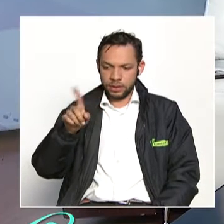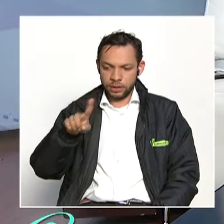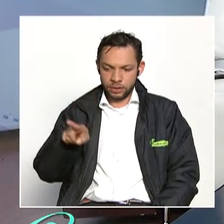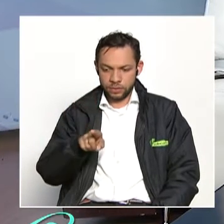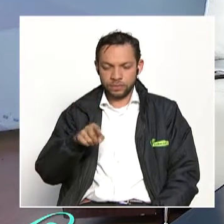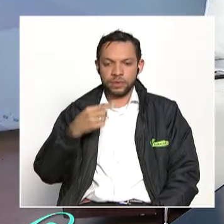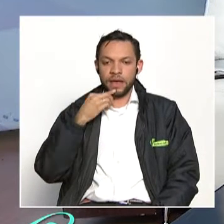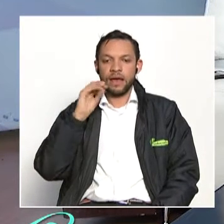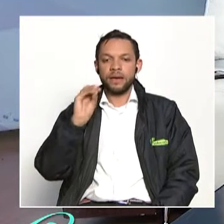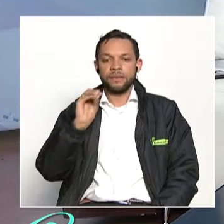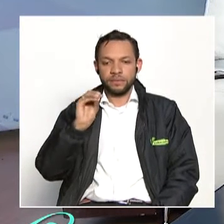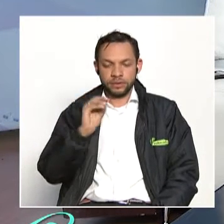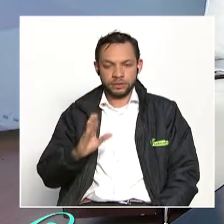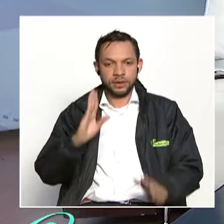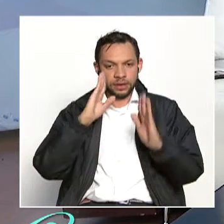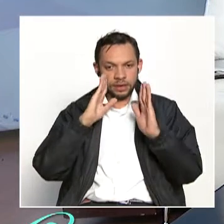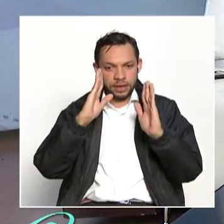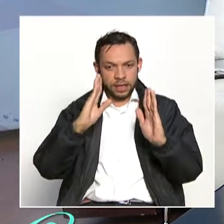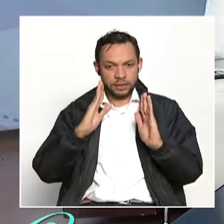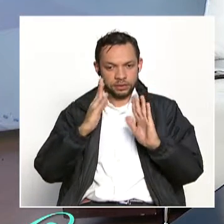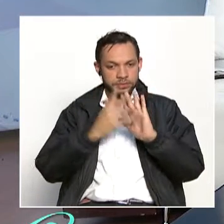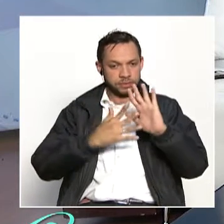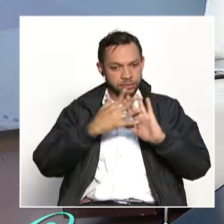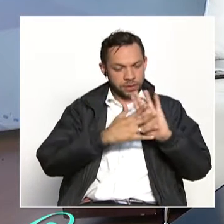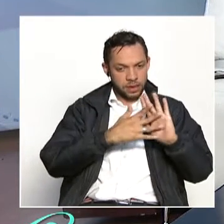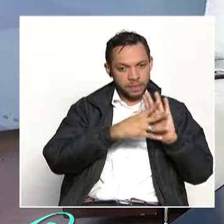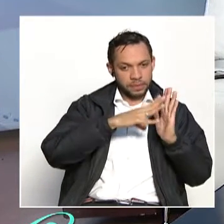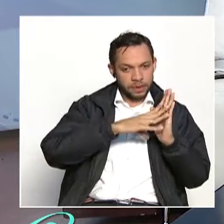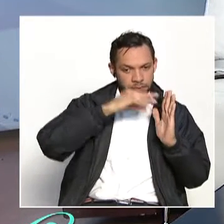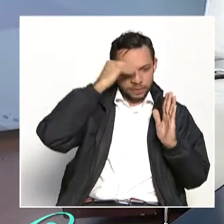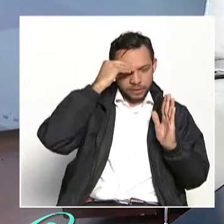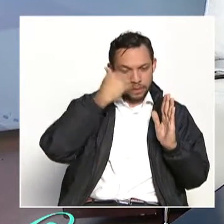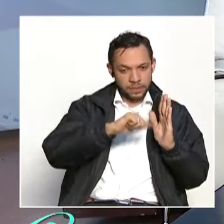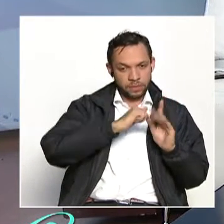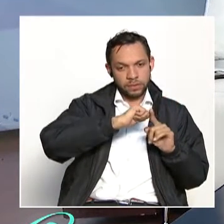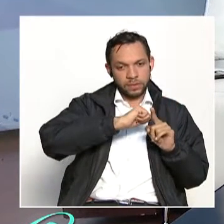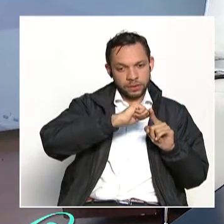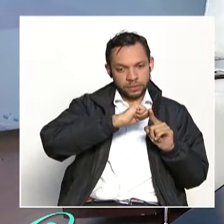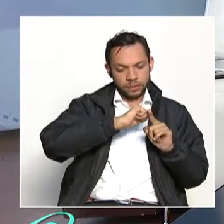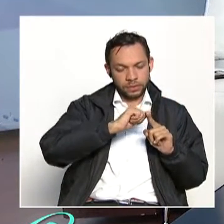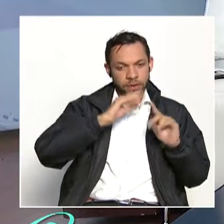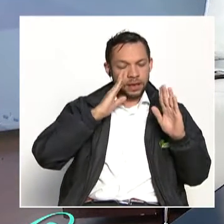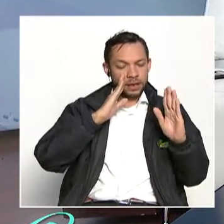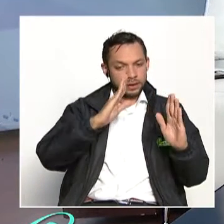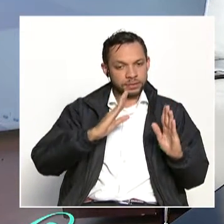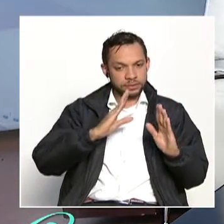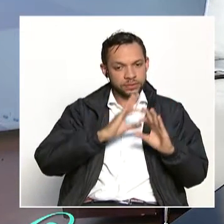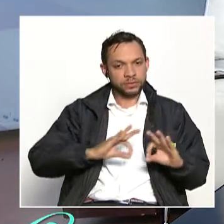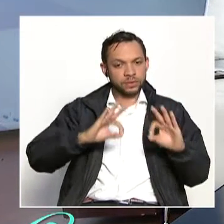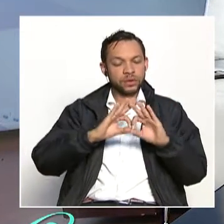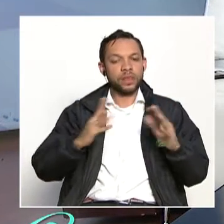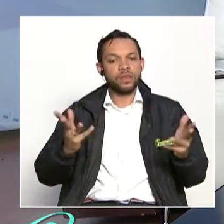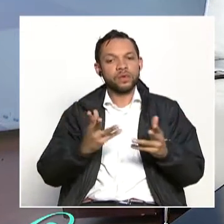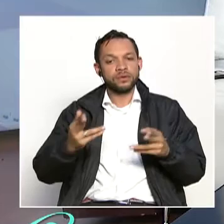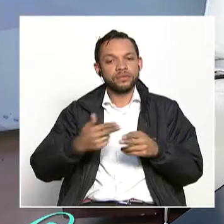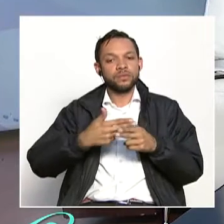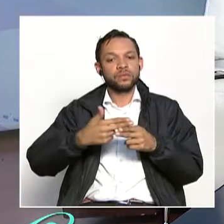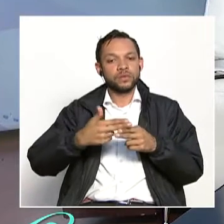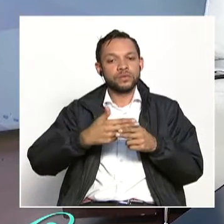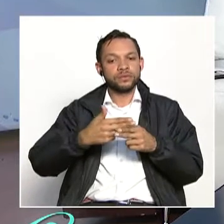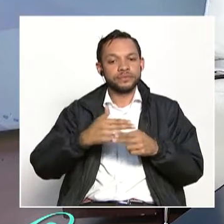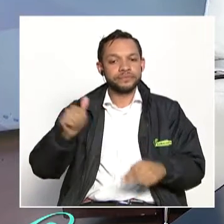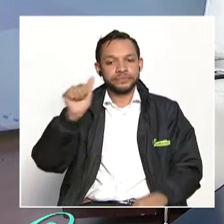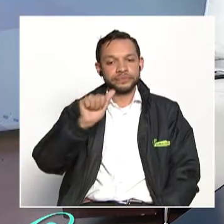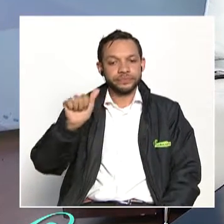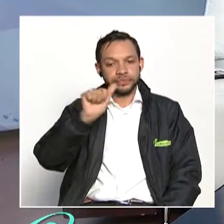quiero que ustedes estén muy atentos y ojalá tengan esto muy presente. Se va a llevar a cabo es